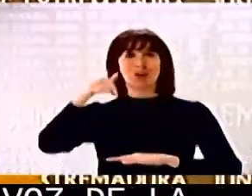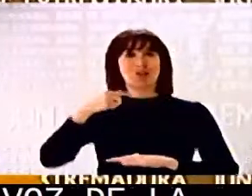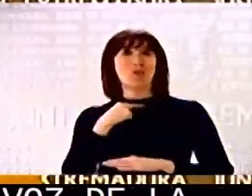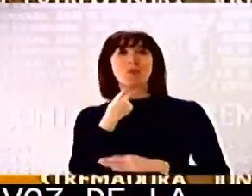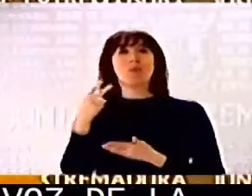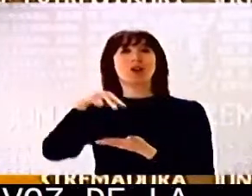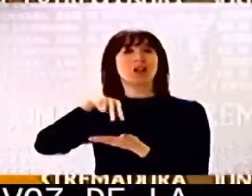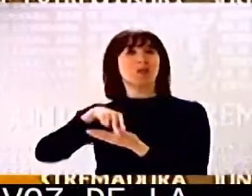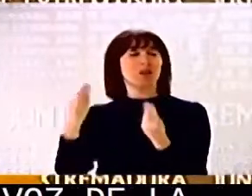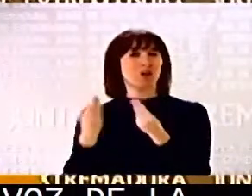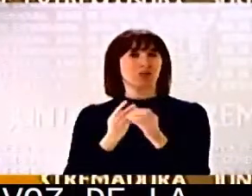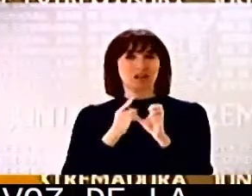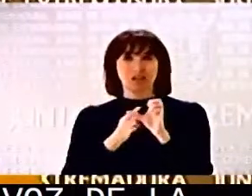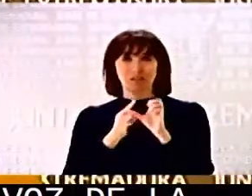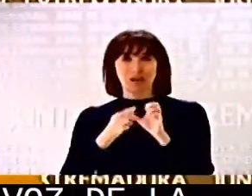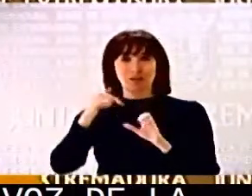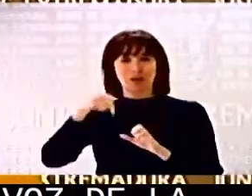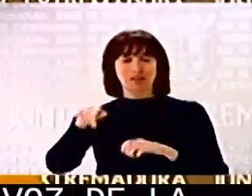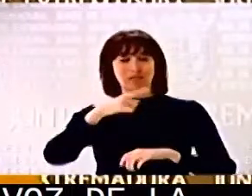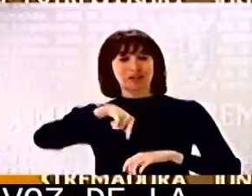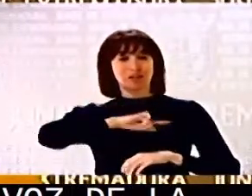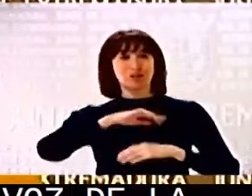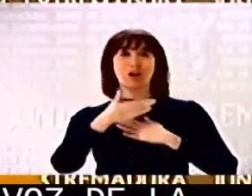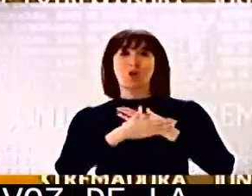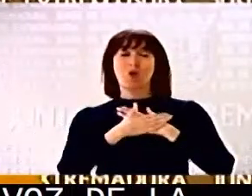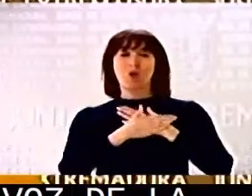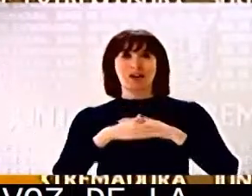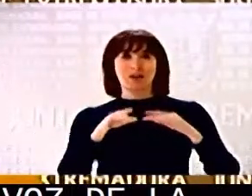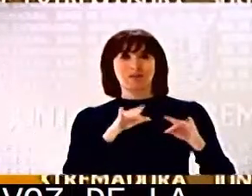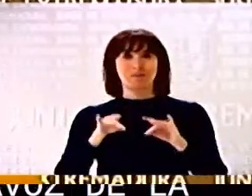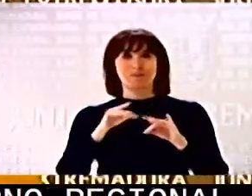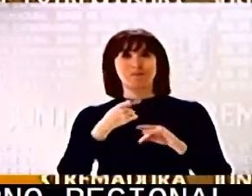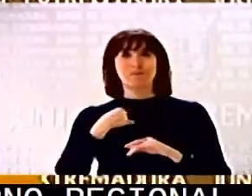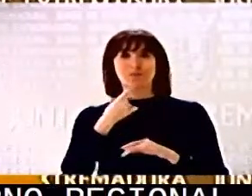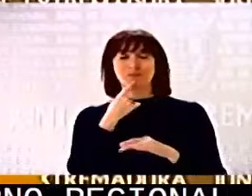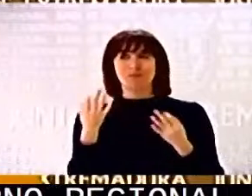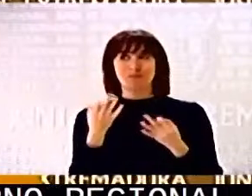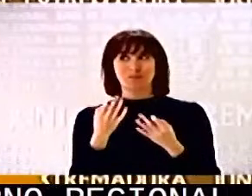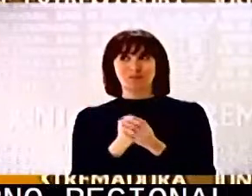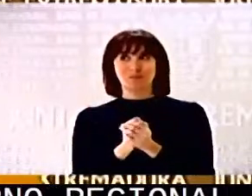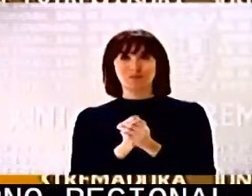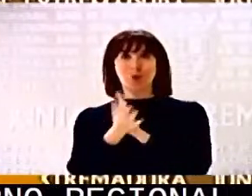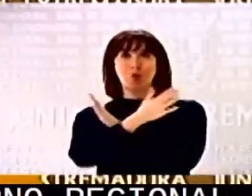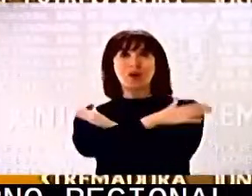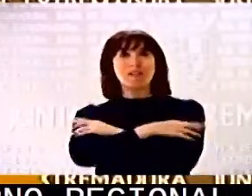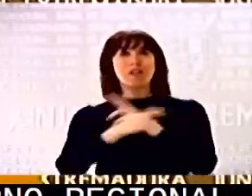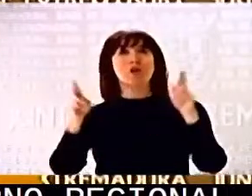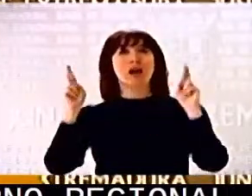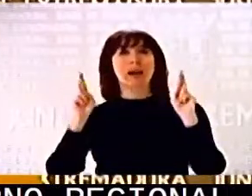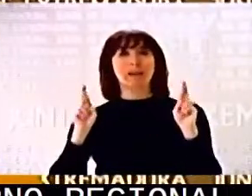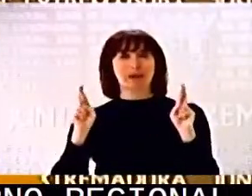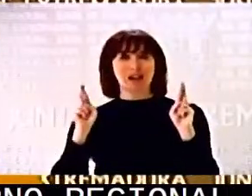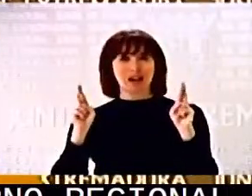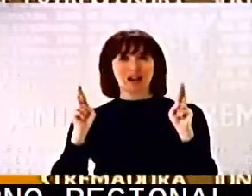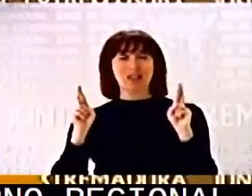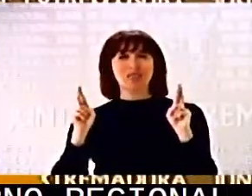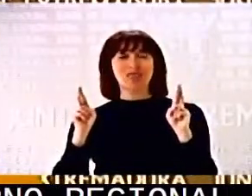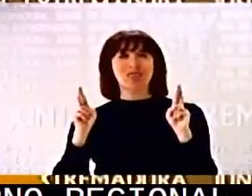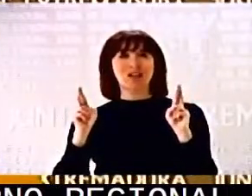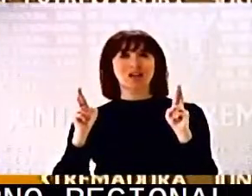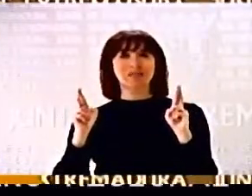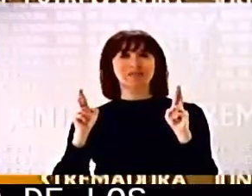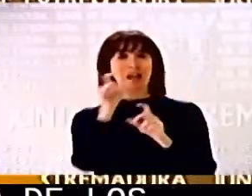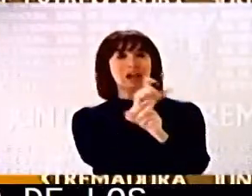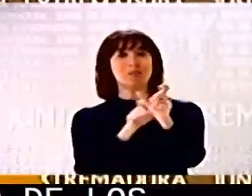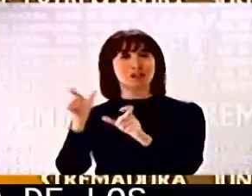de Extremadura y desde el Gobierno regional, mandar un abrazo de esperanza al conjunto de los